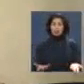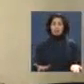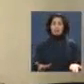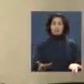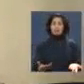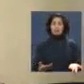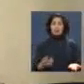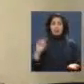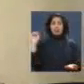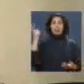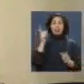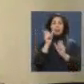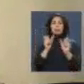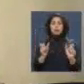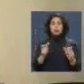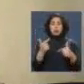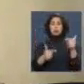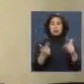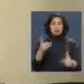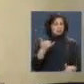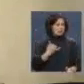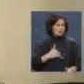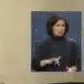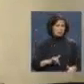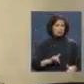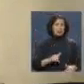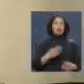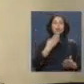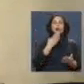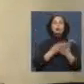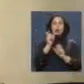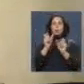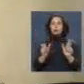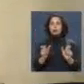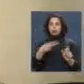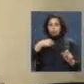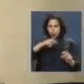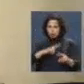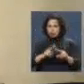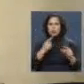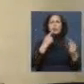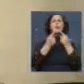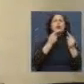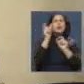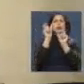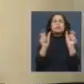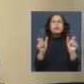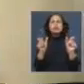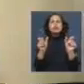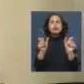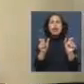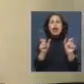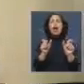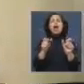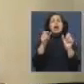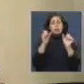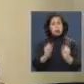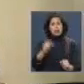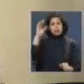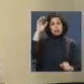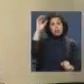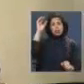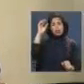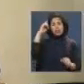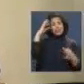En general, a la clase política no le gustan los plebiscitos. No le gusta que la gente decida. Porque un plebiscito no es